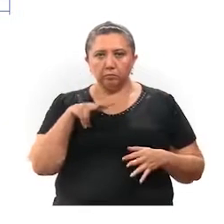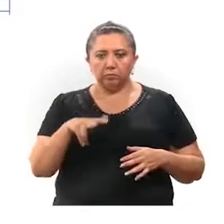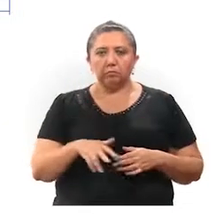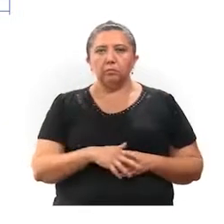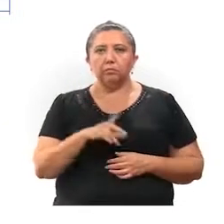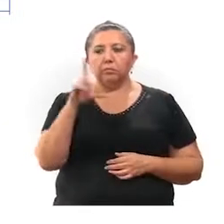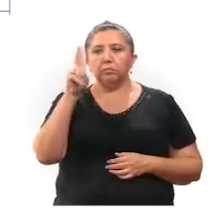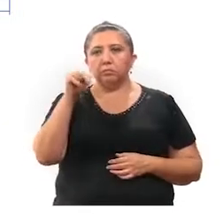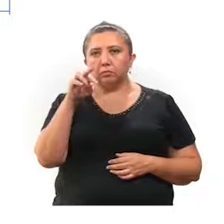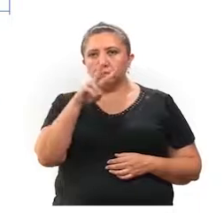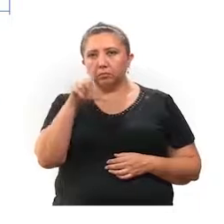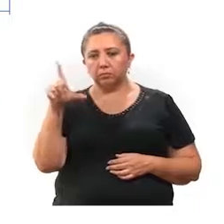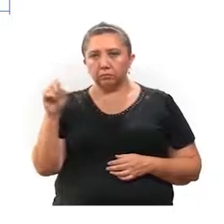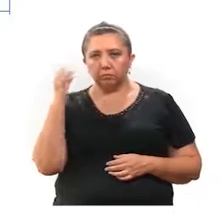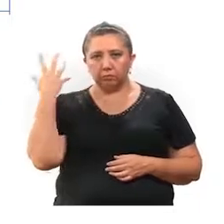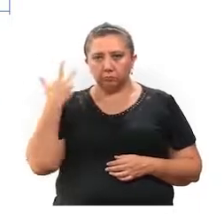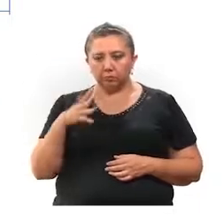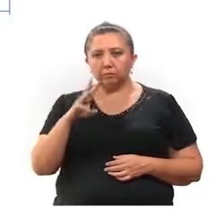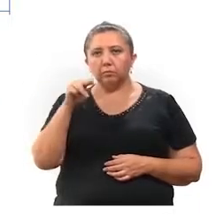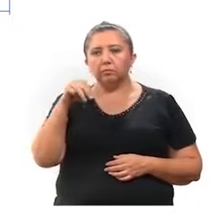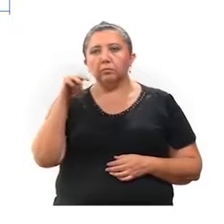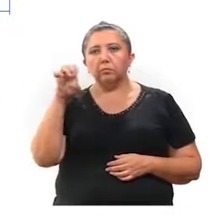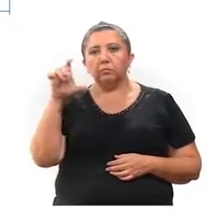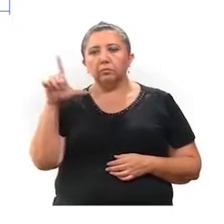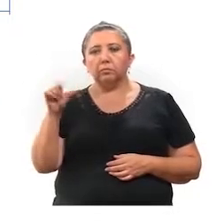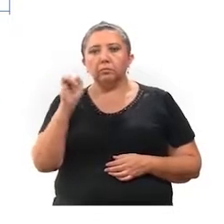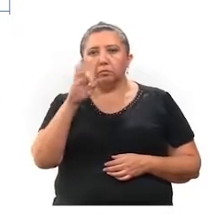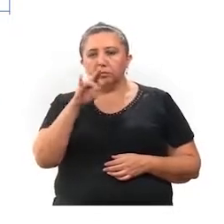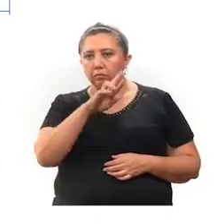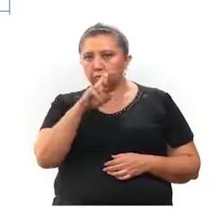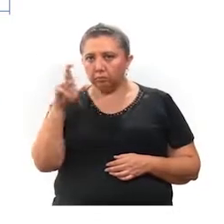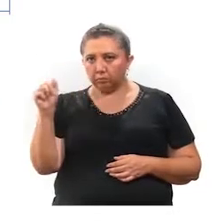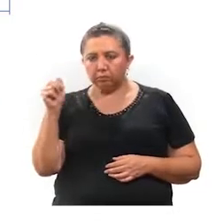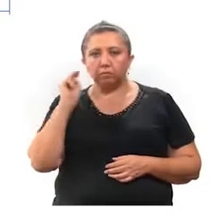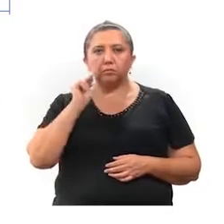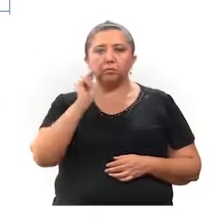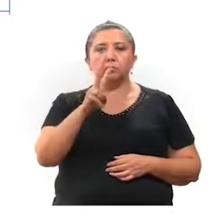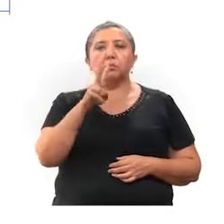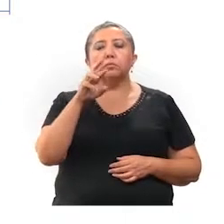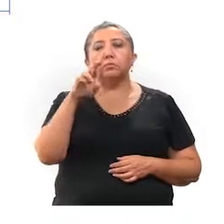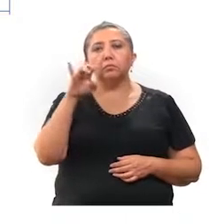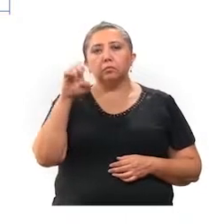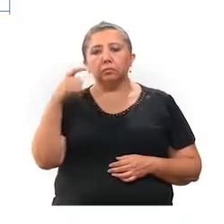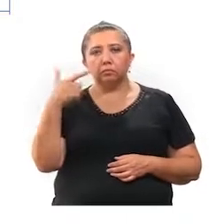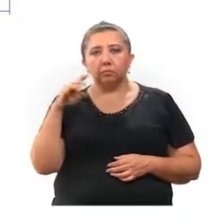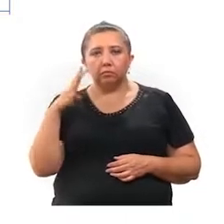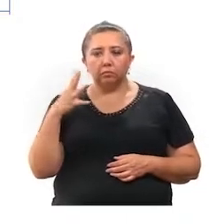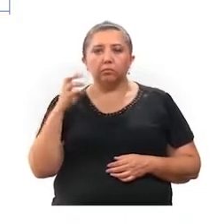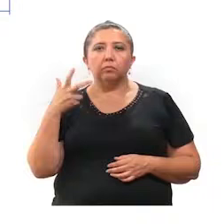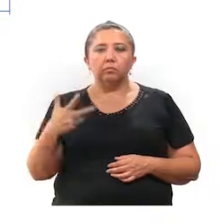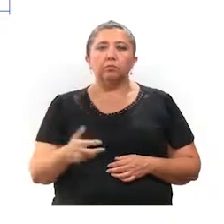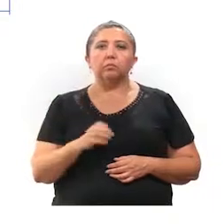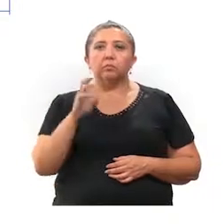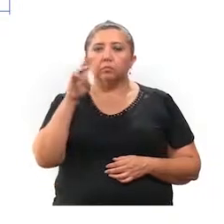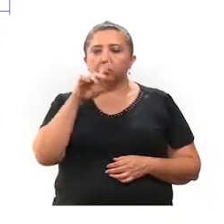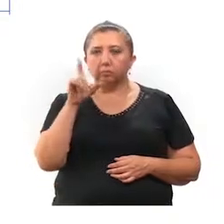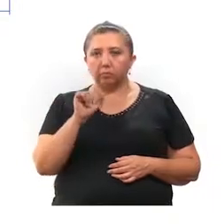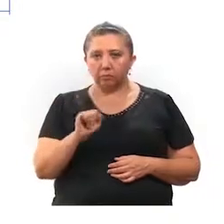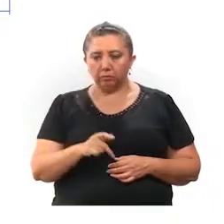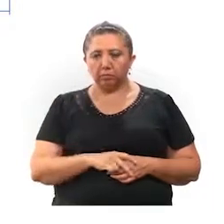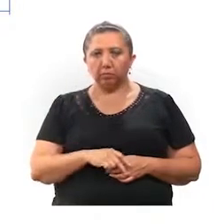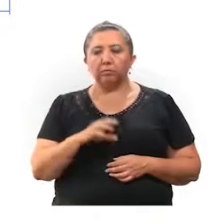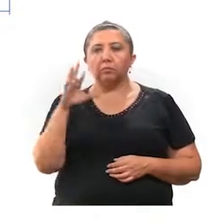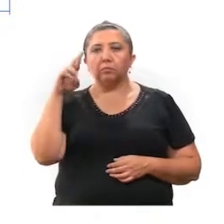18, Leandro Valle 10, Mulsay, Felipe Carrillo Puerto Norte y Vergel 4, 8. Emiliano Zapata